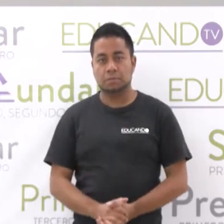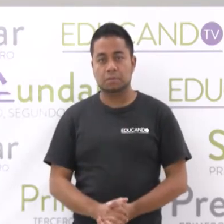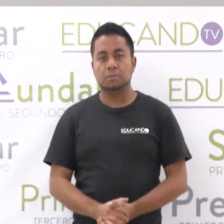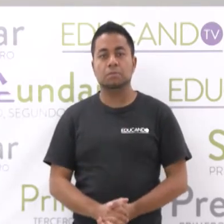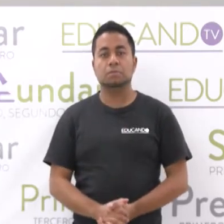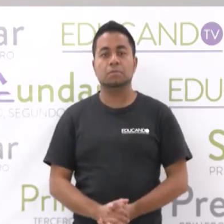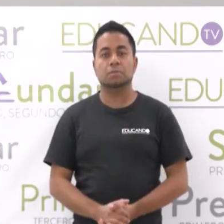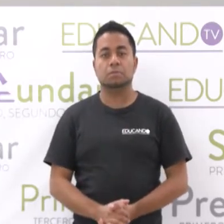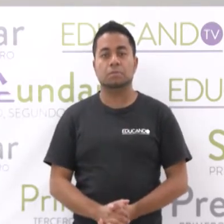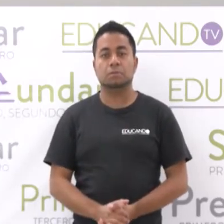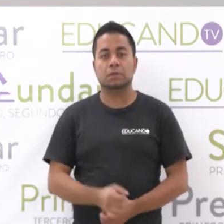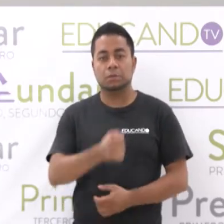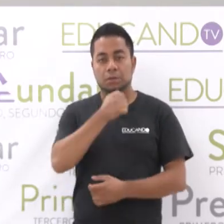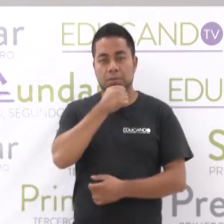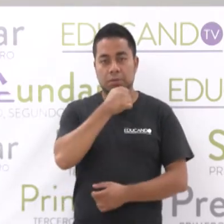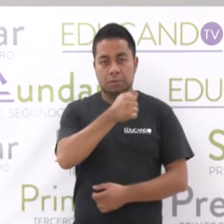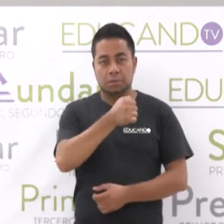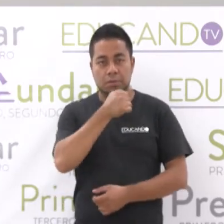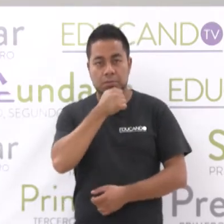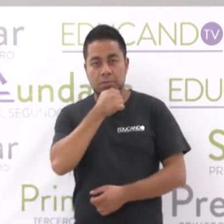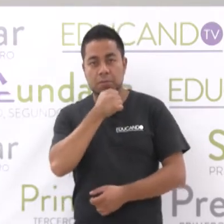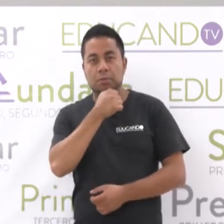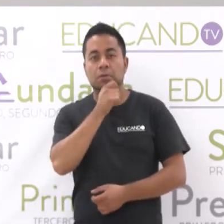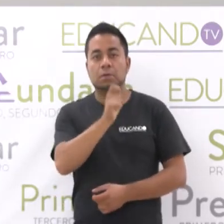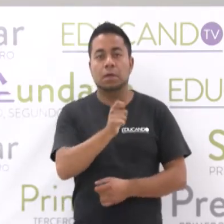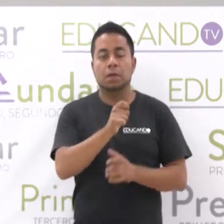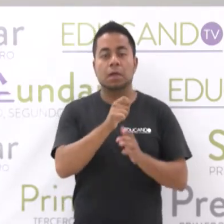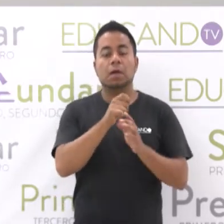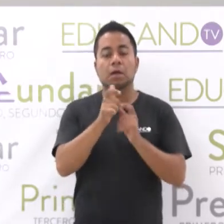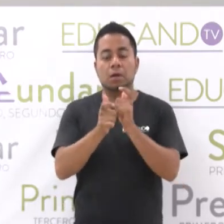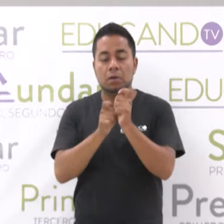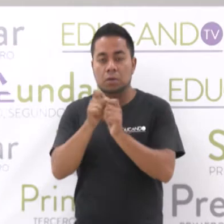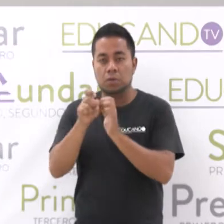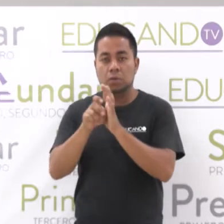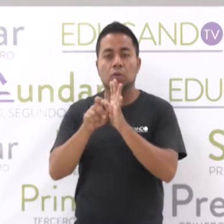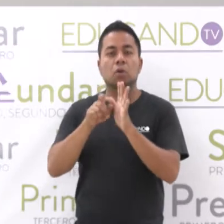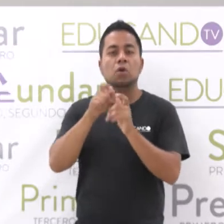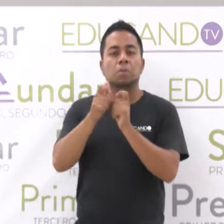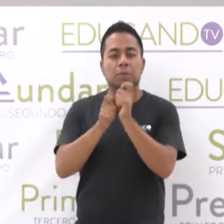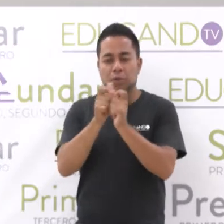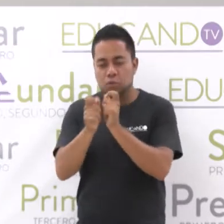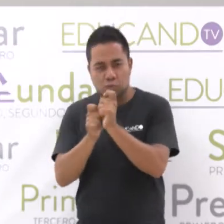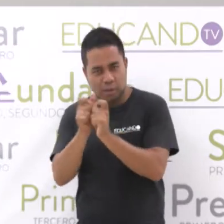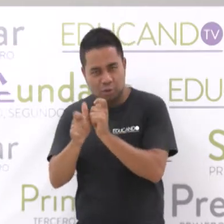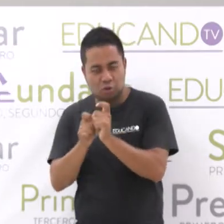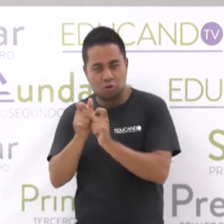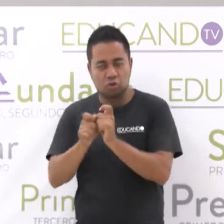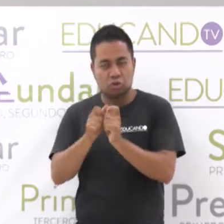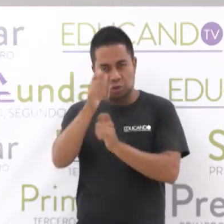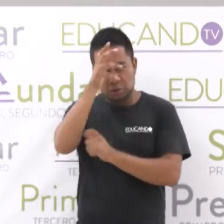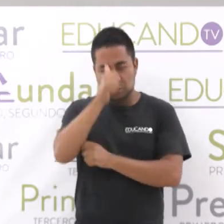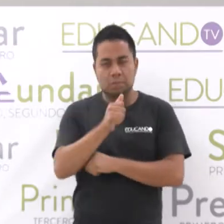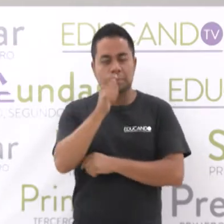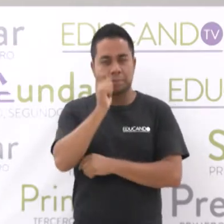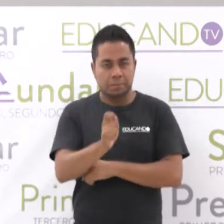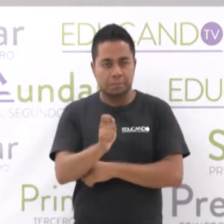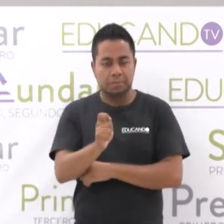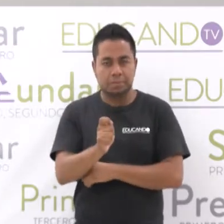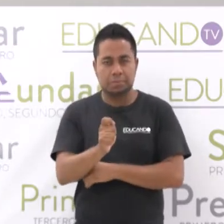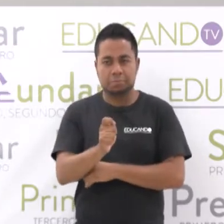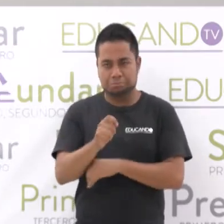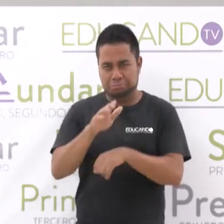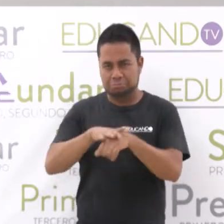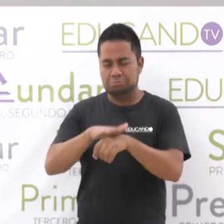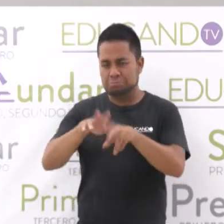Leímos y analizamos un reportaje que se llamaba Videojuegos y que obviamente el tema pues ya podemos inferir de qué